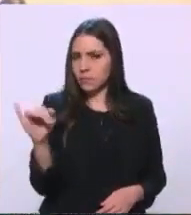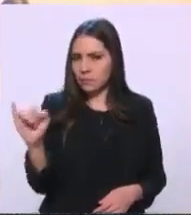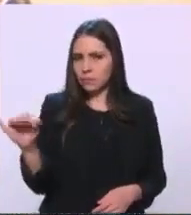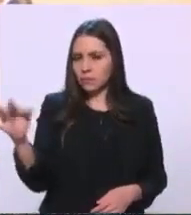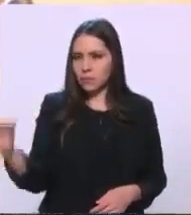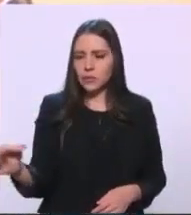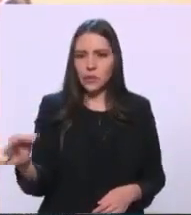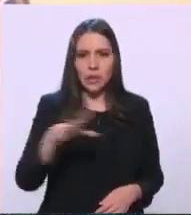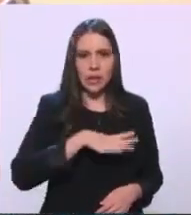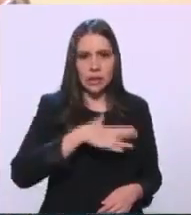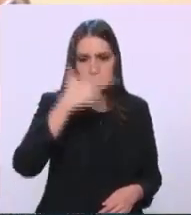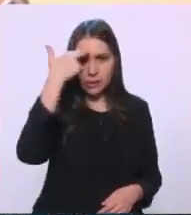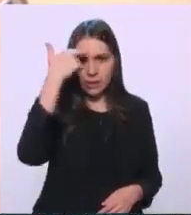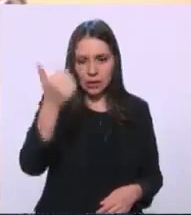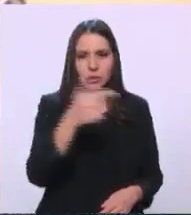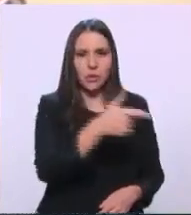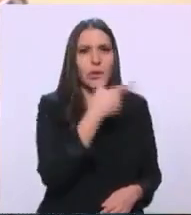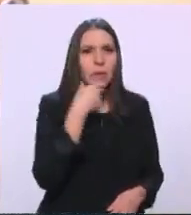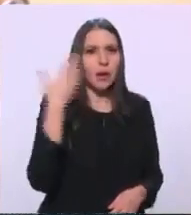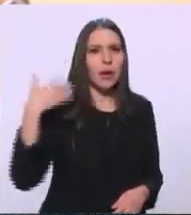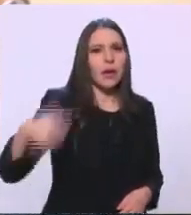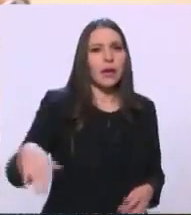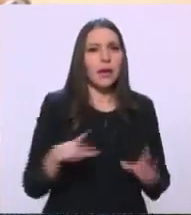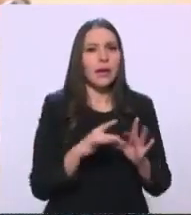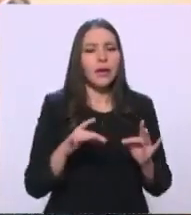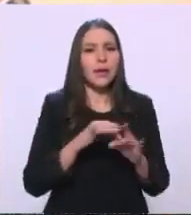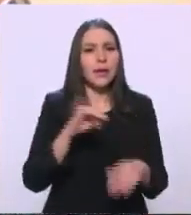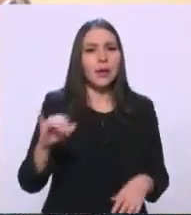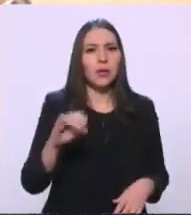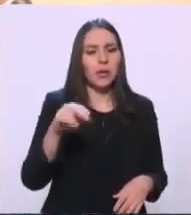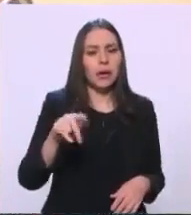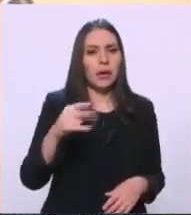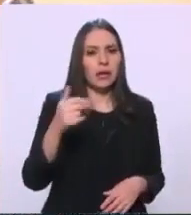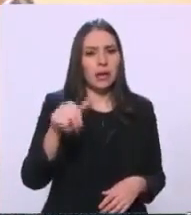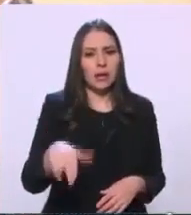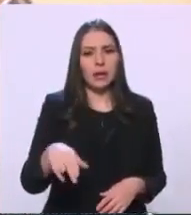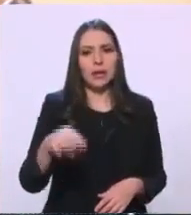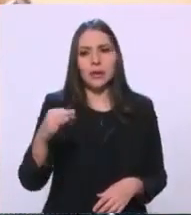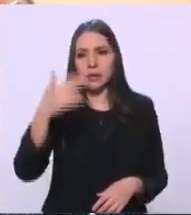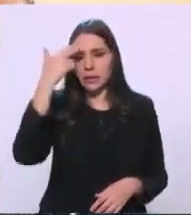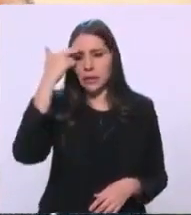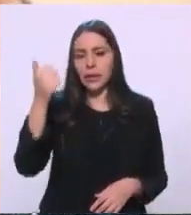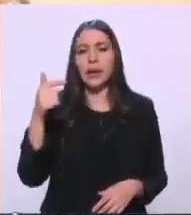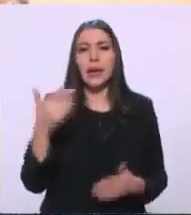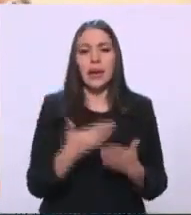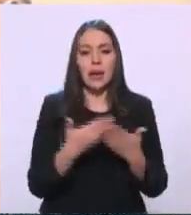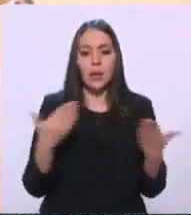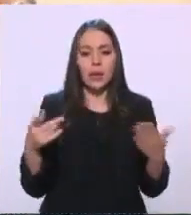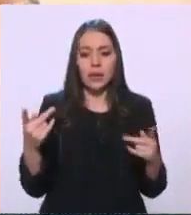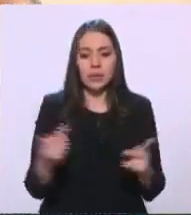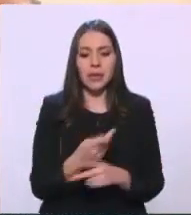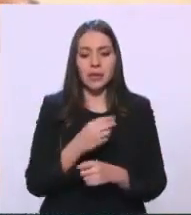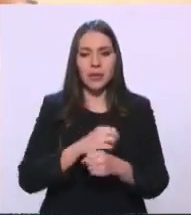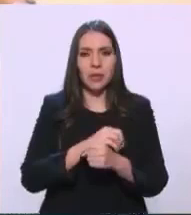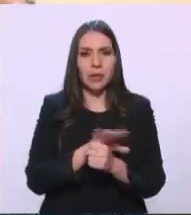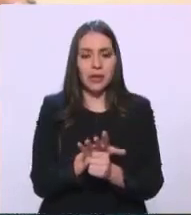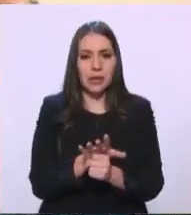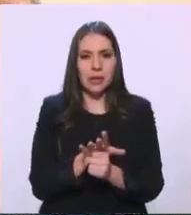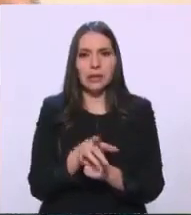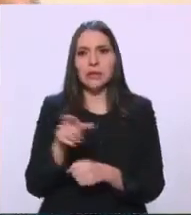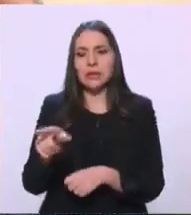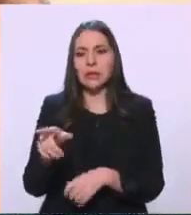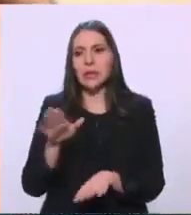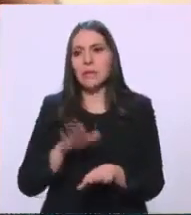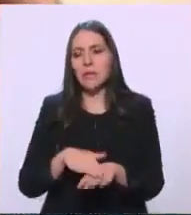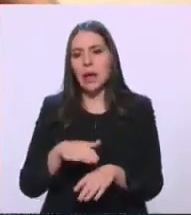pensar que la crisis del coronavirus ayudó para profundizar lo que ya estaba en el Plan